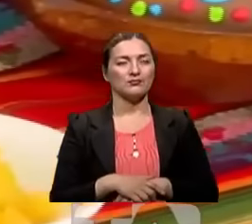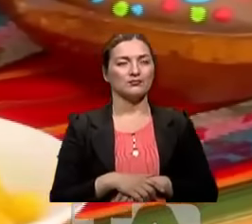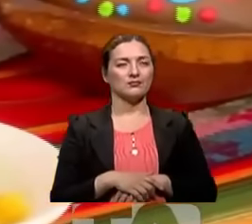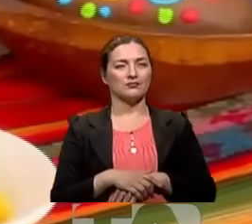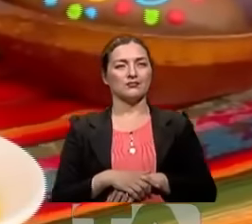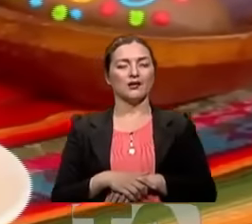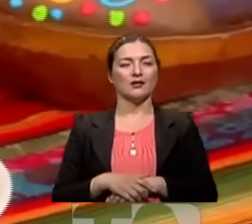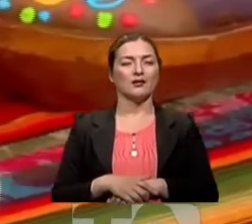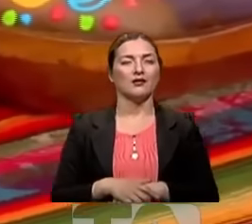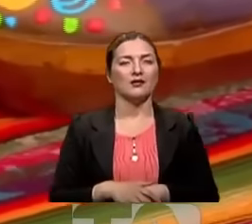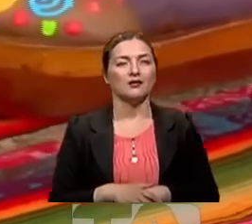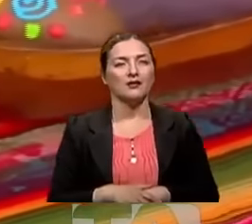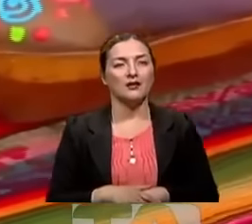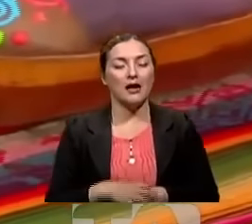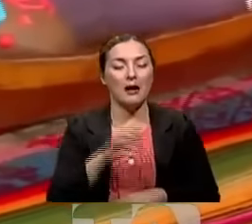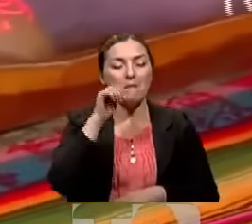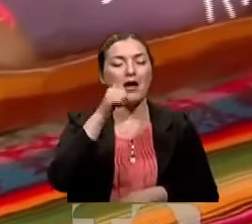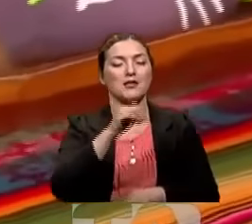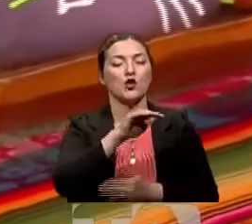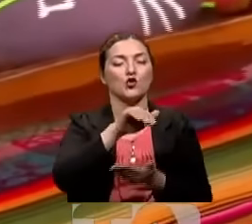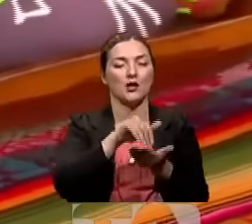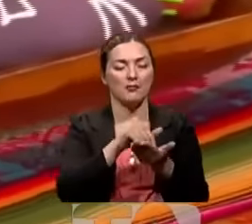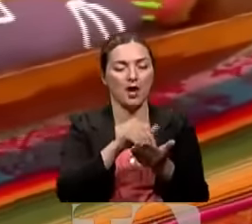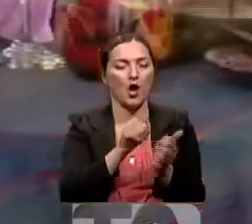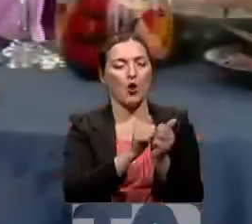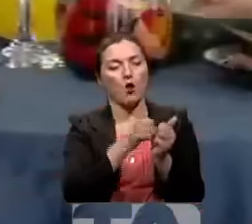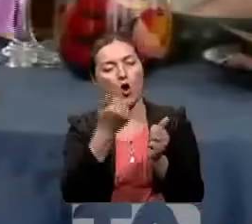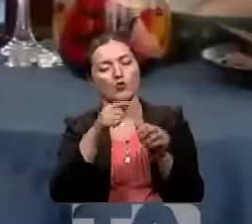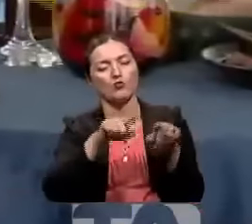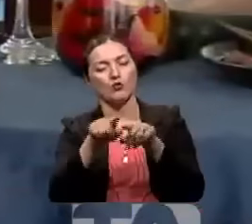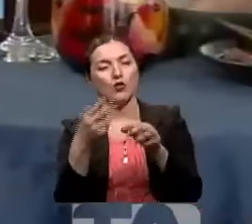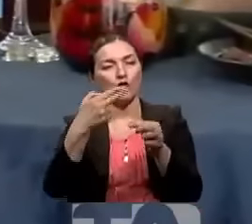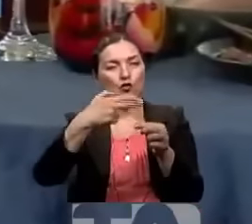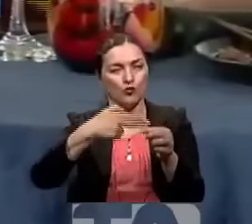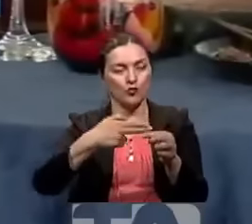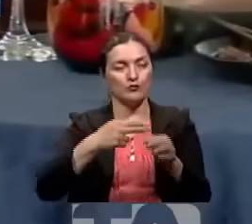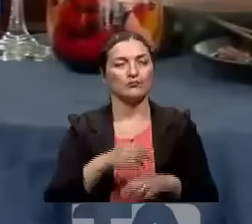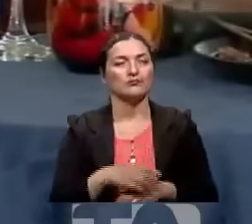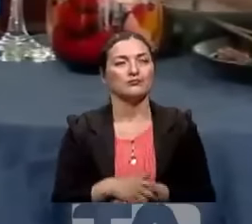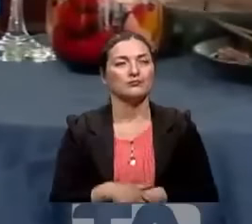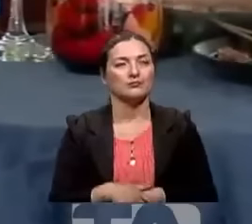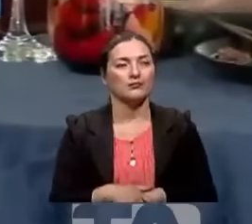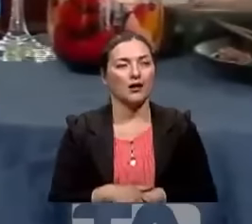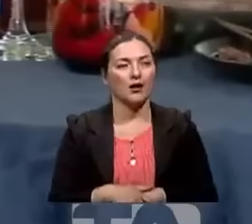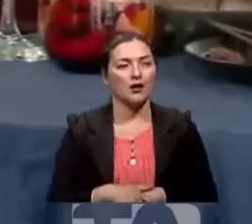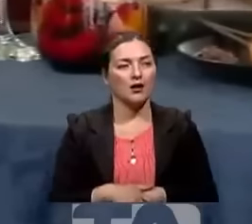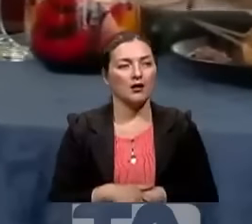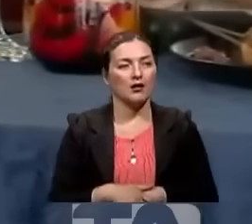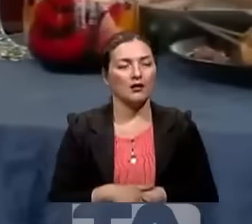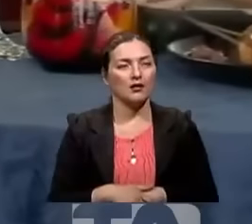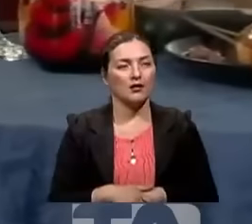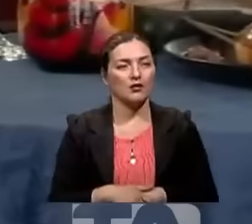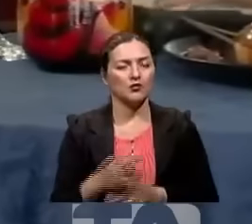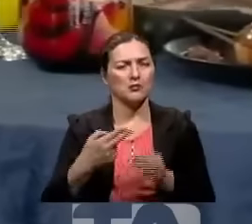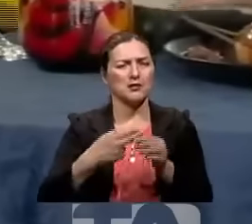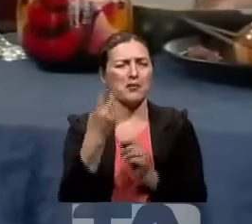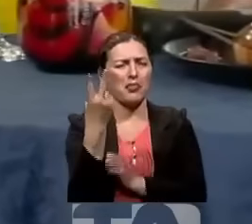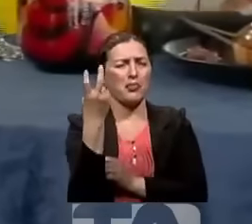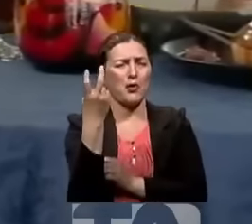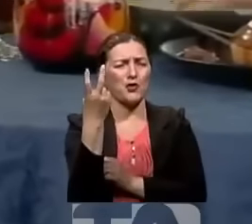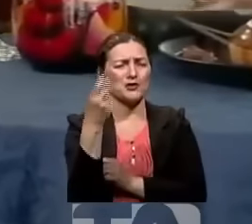buenísima. Recuerden, el día de mañana estaremos nuevamente acompañándolos con otro concursante, es una travesía, tenemos 12